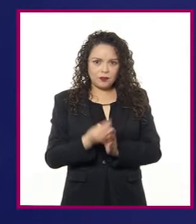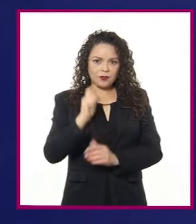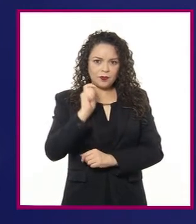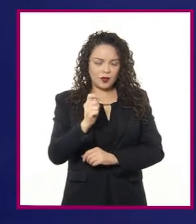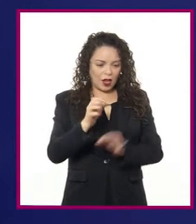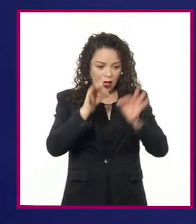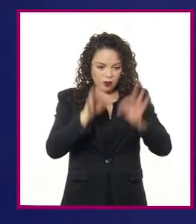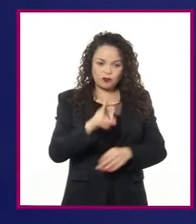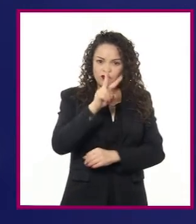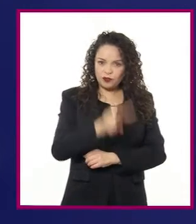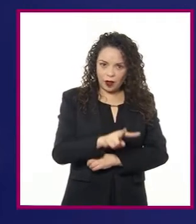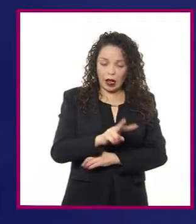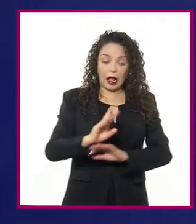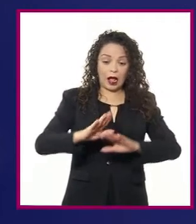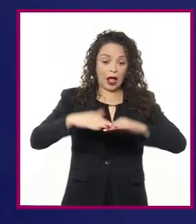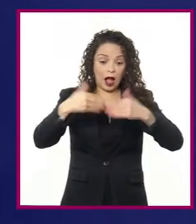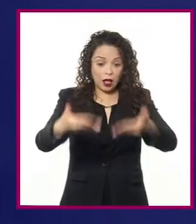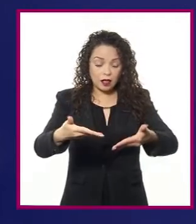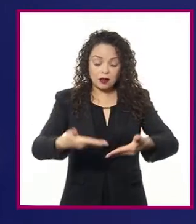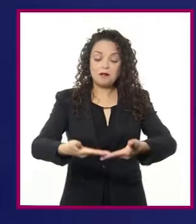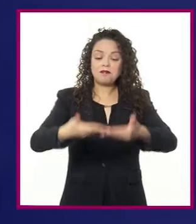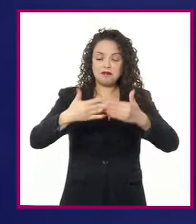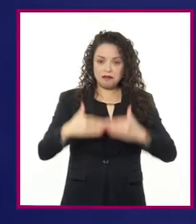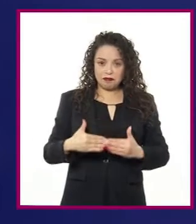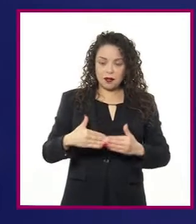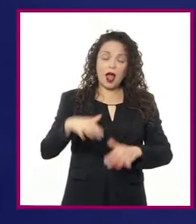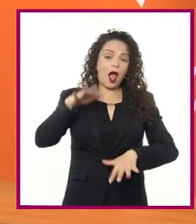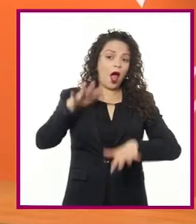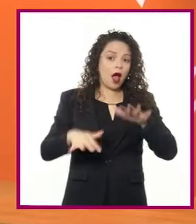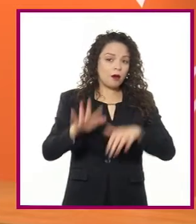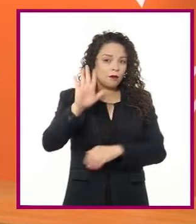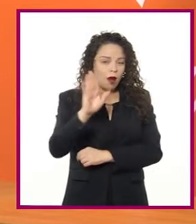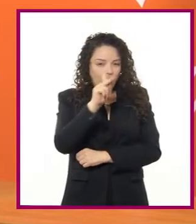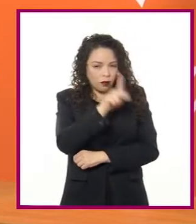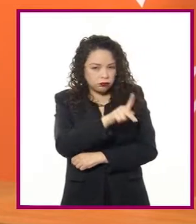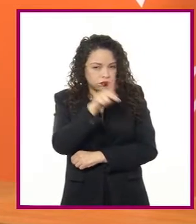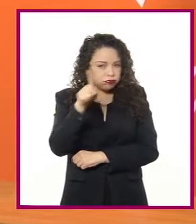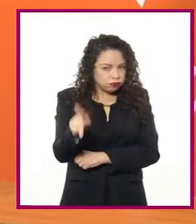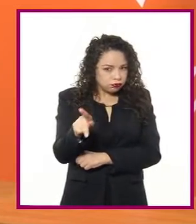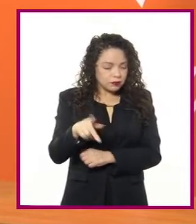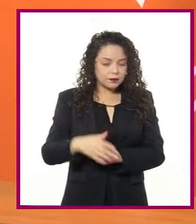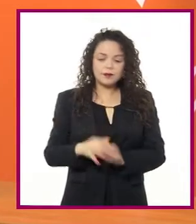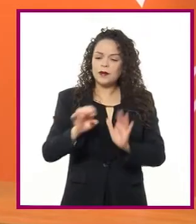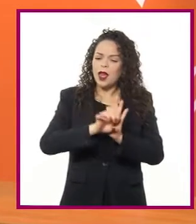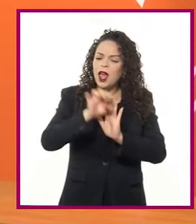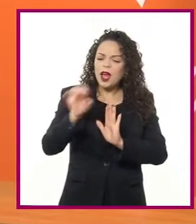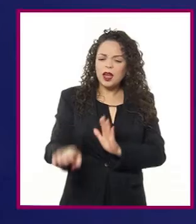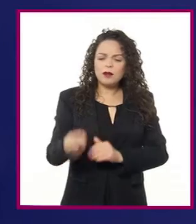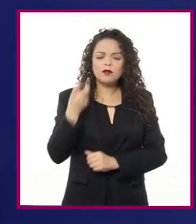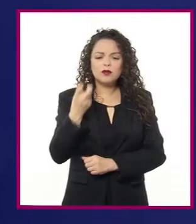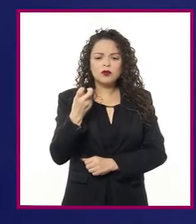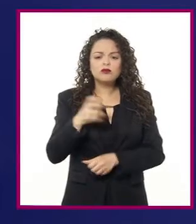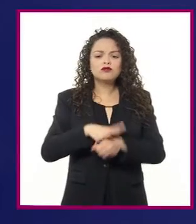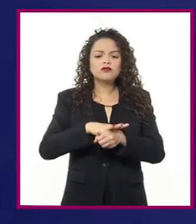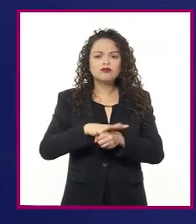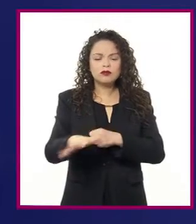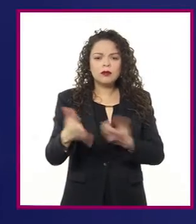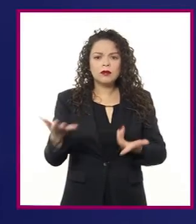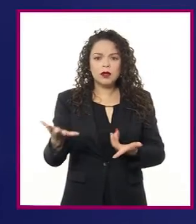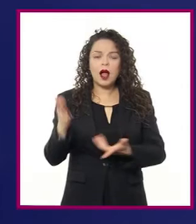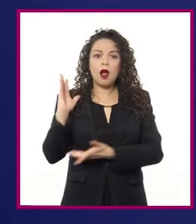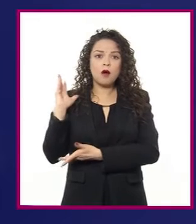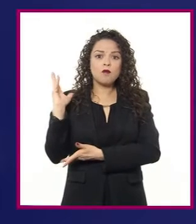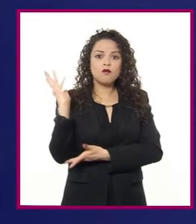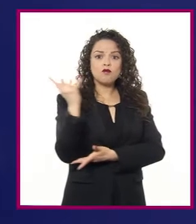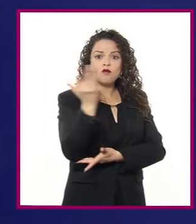interiores, y comparten a veces una similitud con ellos. Ejemplos de ello son un bosque flotante en el